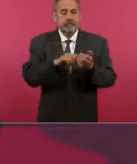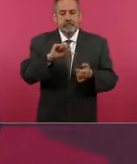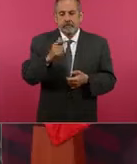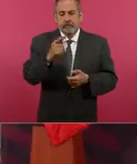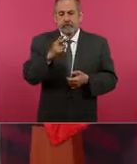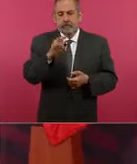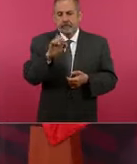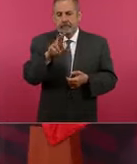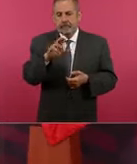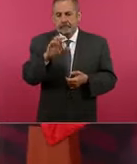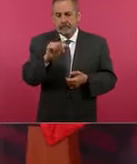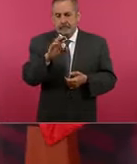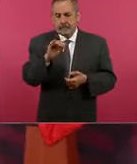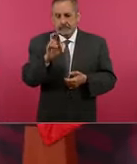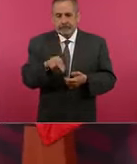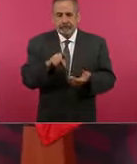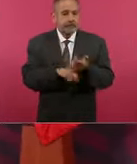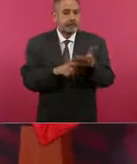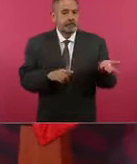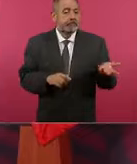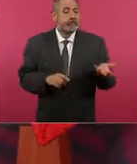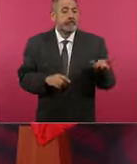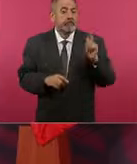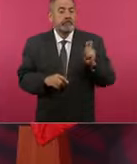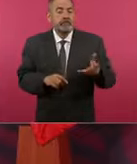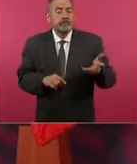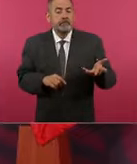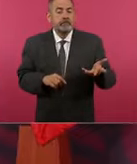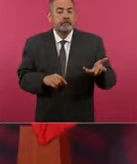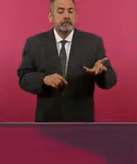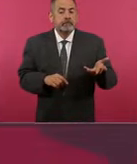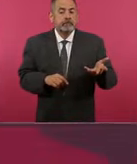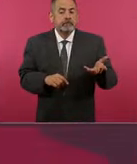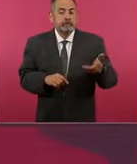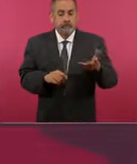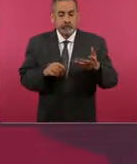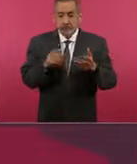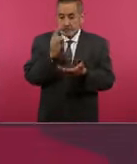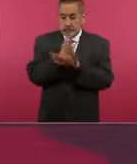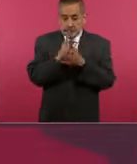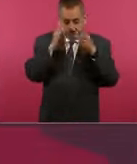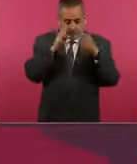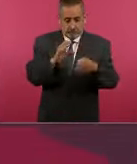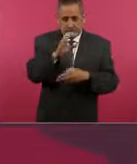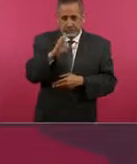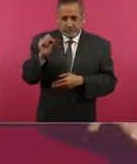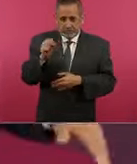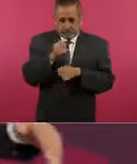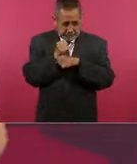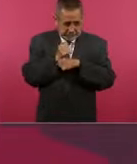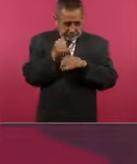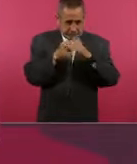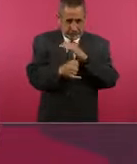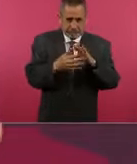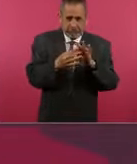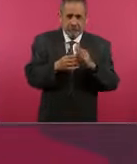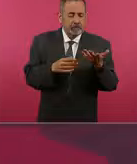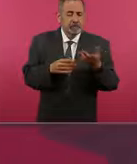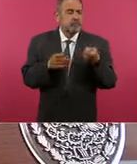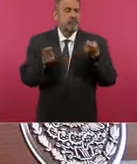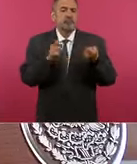Camín no se quedaban nada más en las ciencias sociales, no solo manejaban a